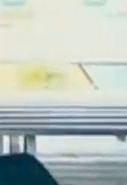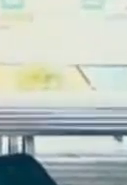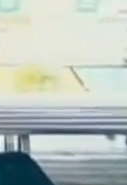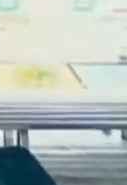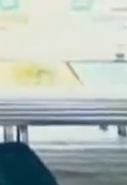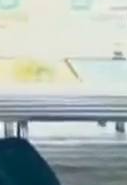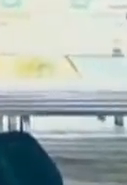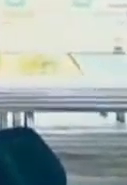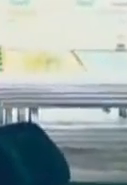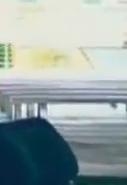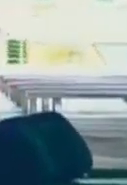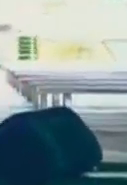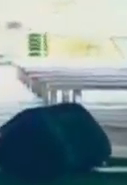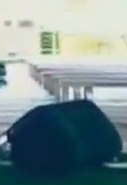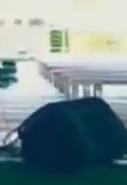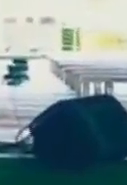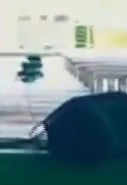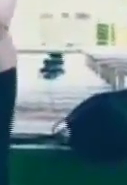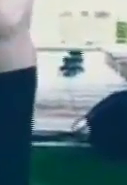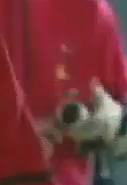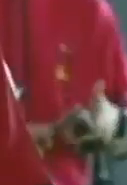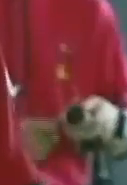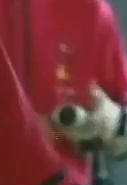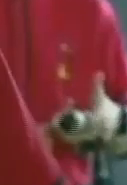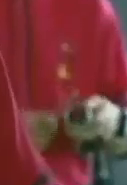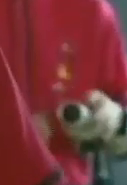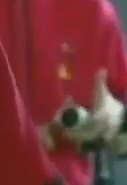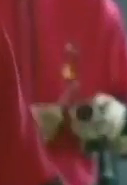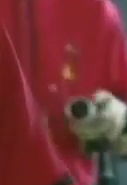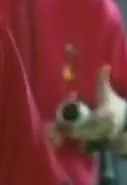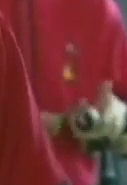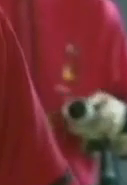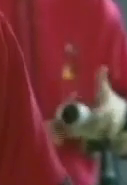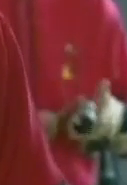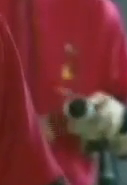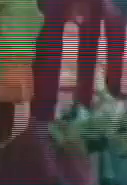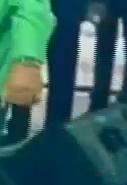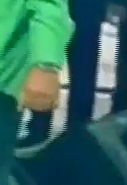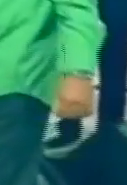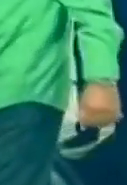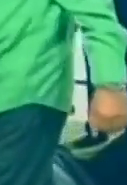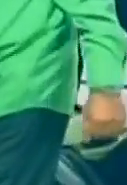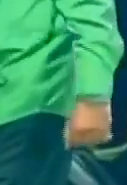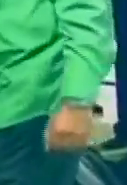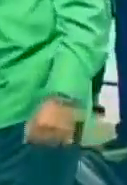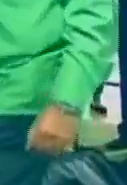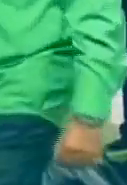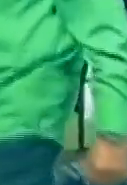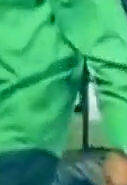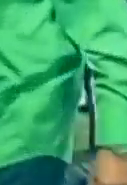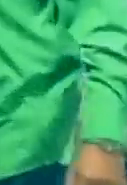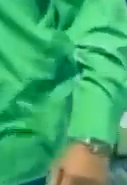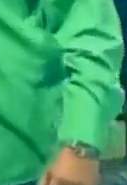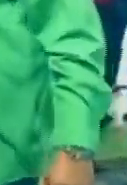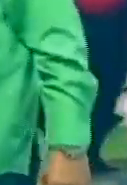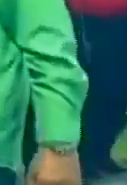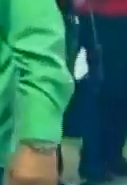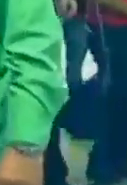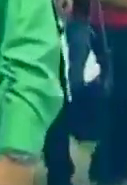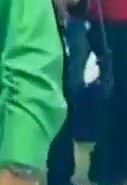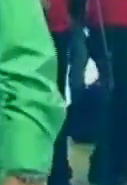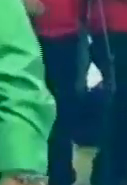¡Feliz Navidad! ¡Venezuela! ¡Feliz Navidad! ¡Venezuela llena de gracia, paz, amor y